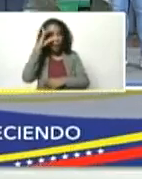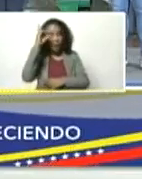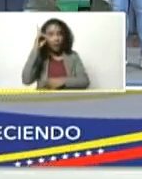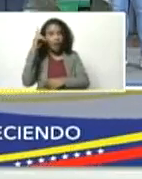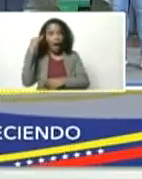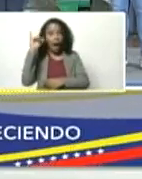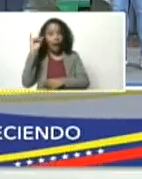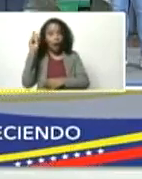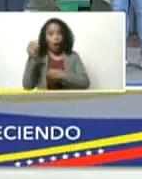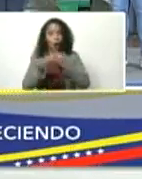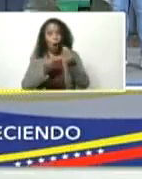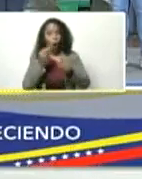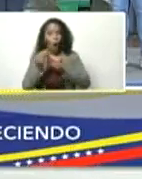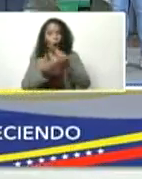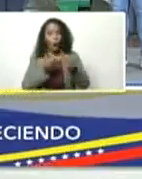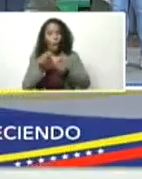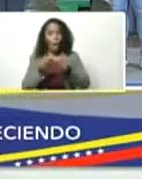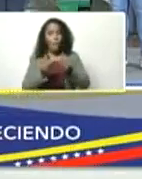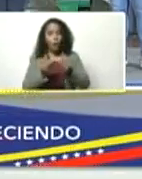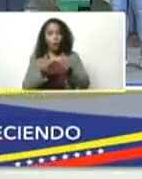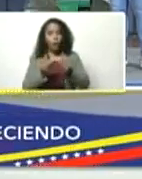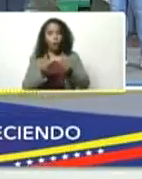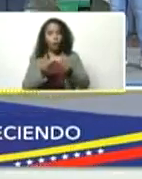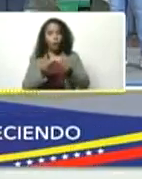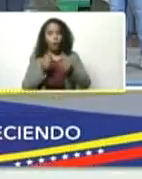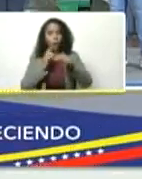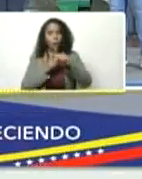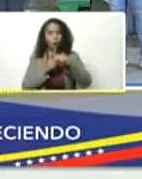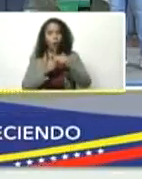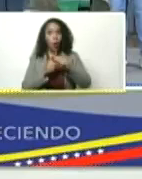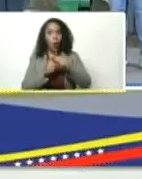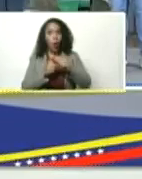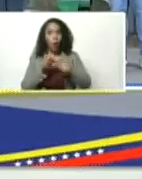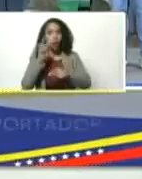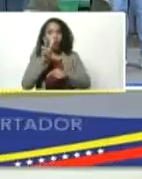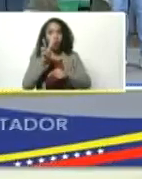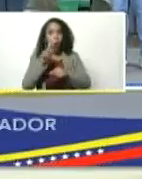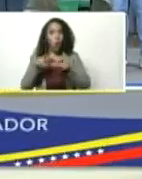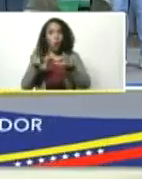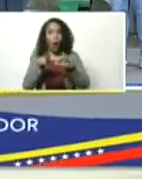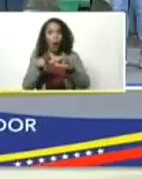de la, ¿cómo es que llaman? ¿Cómo uno puede estar en dos sitios a la vez?